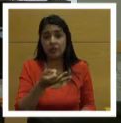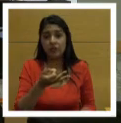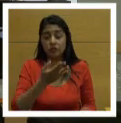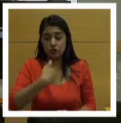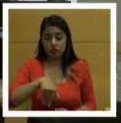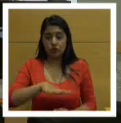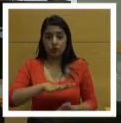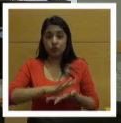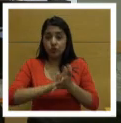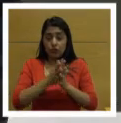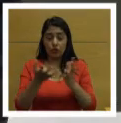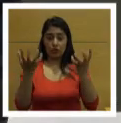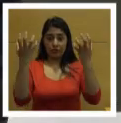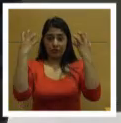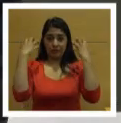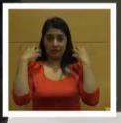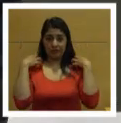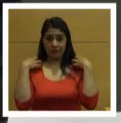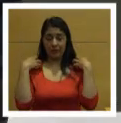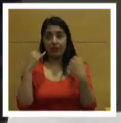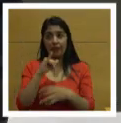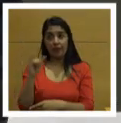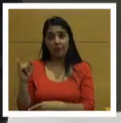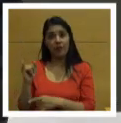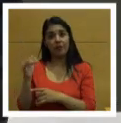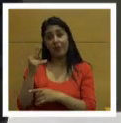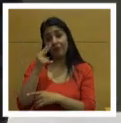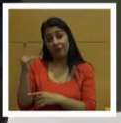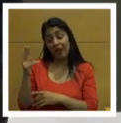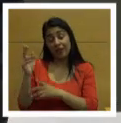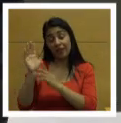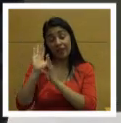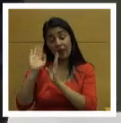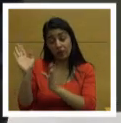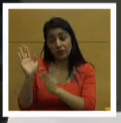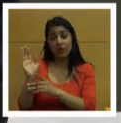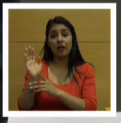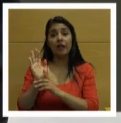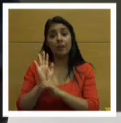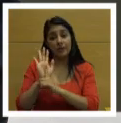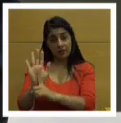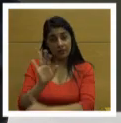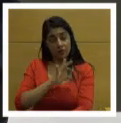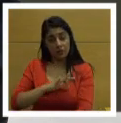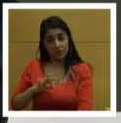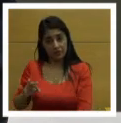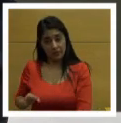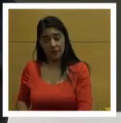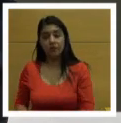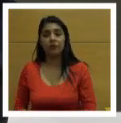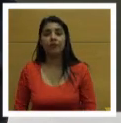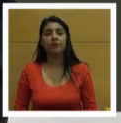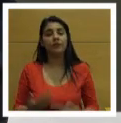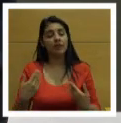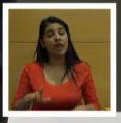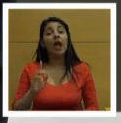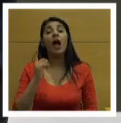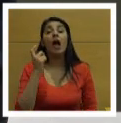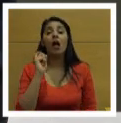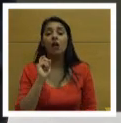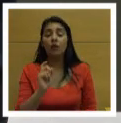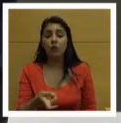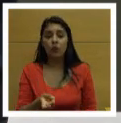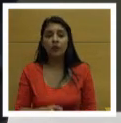después de escuchar al señor ministro. Desde ya a jueces especializados, como